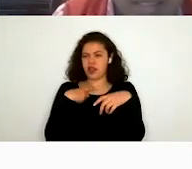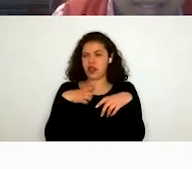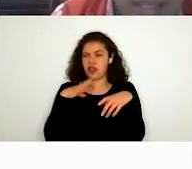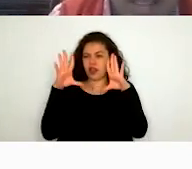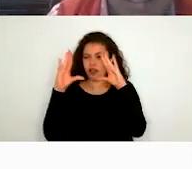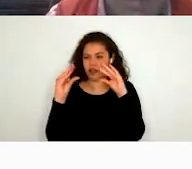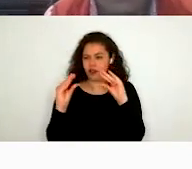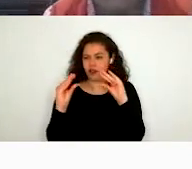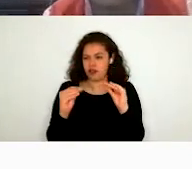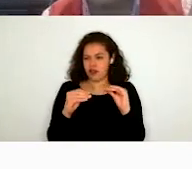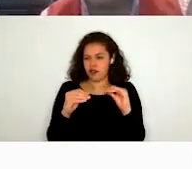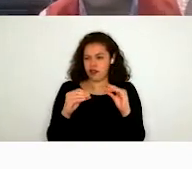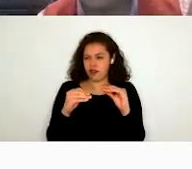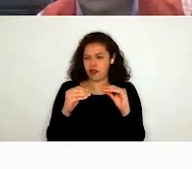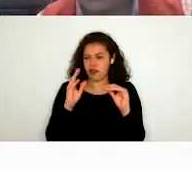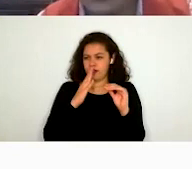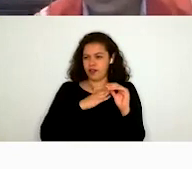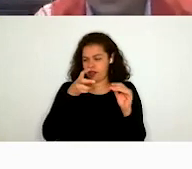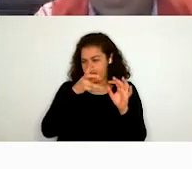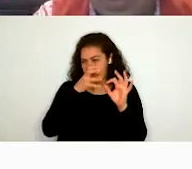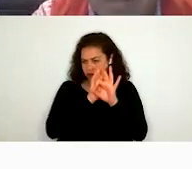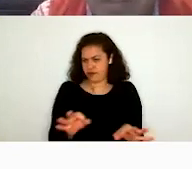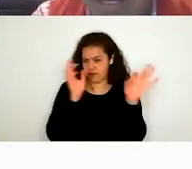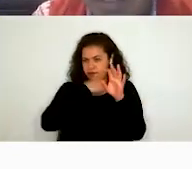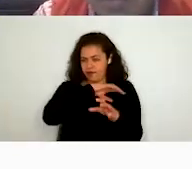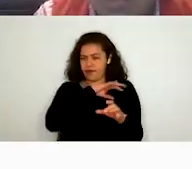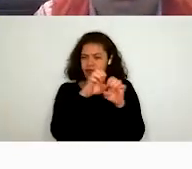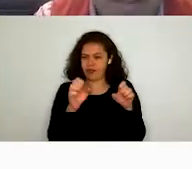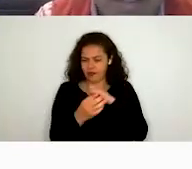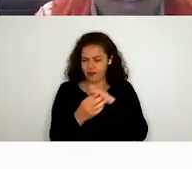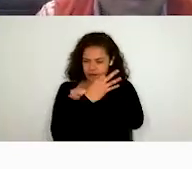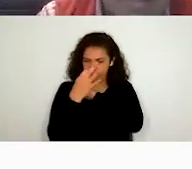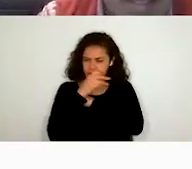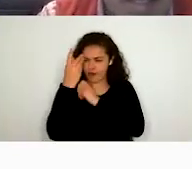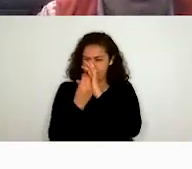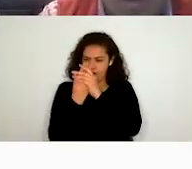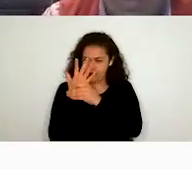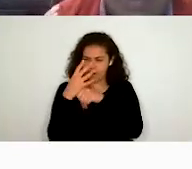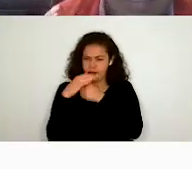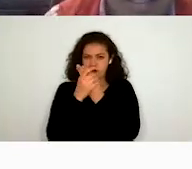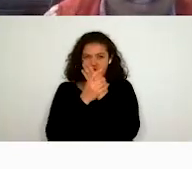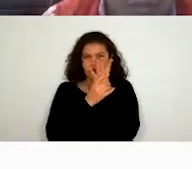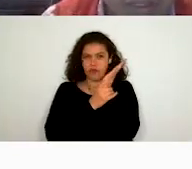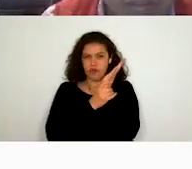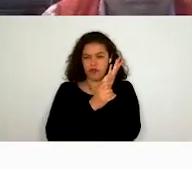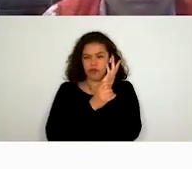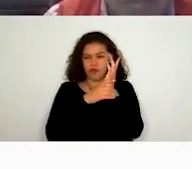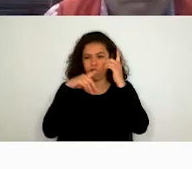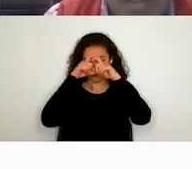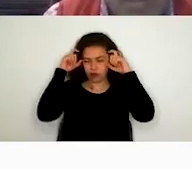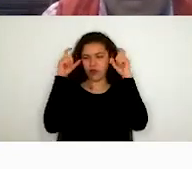húmedas. Muy importante, nuestro equipo de protección personal, que son los guantes, cubrebocas y lentes de